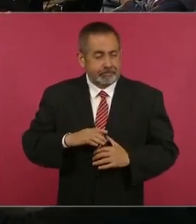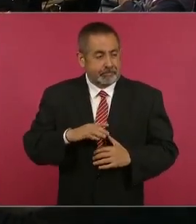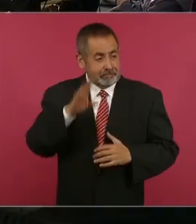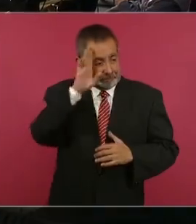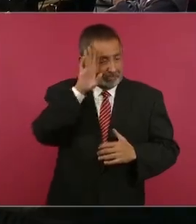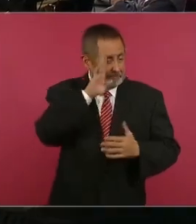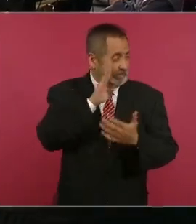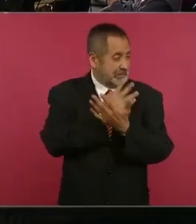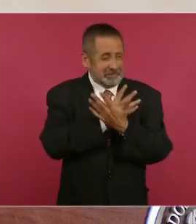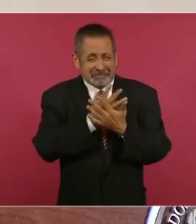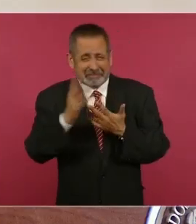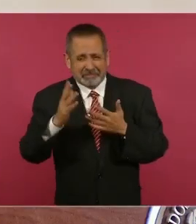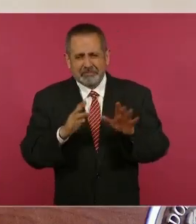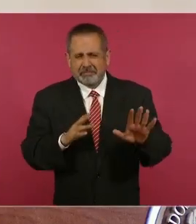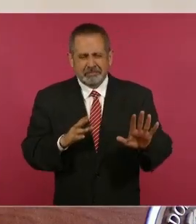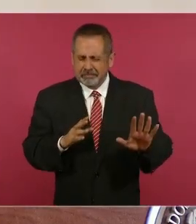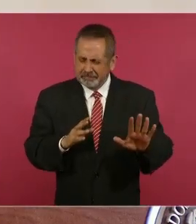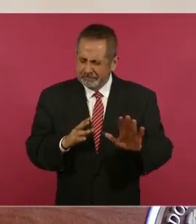excesos,